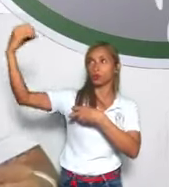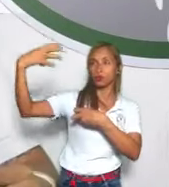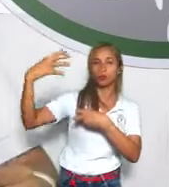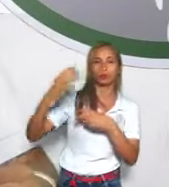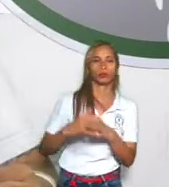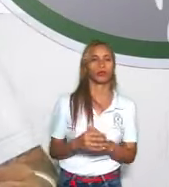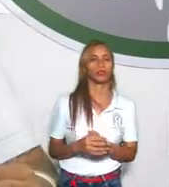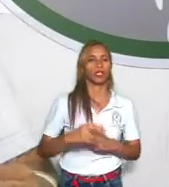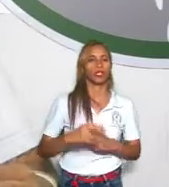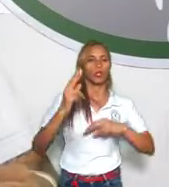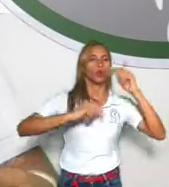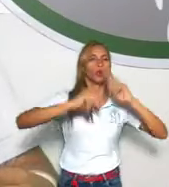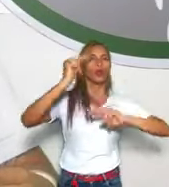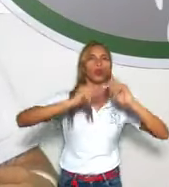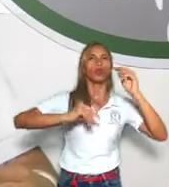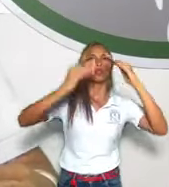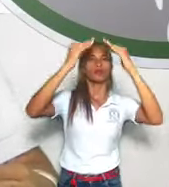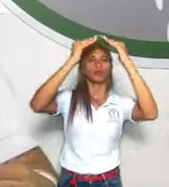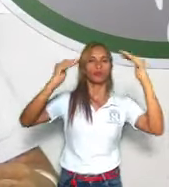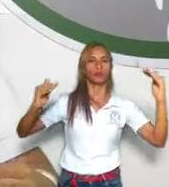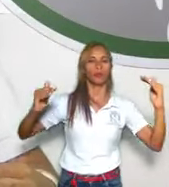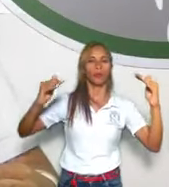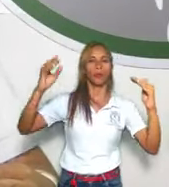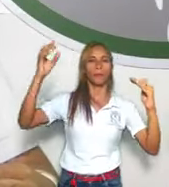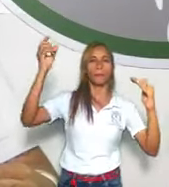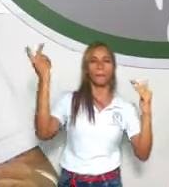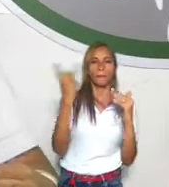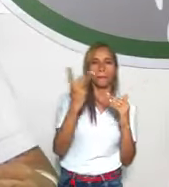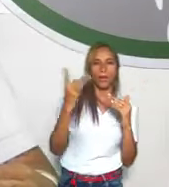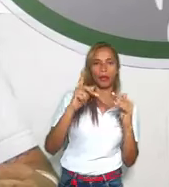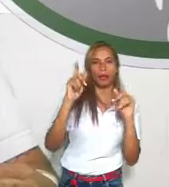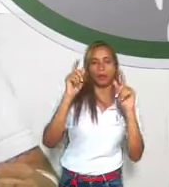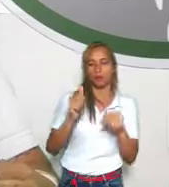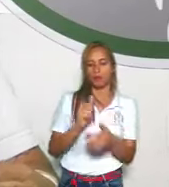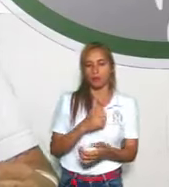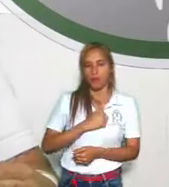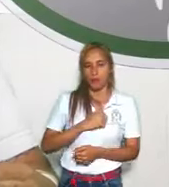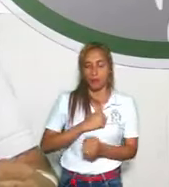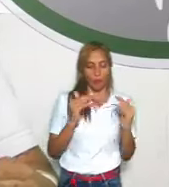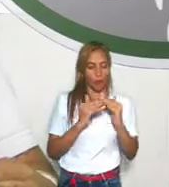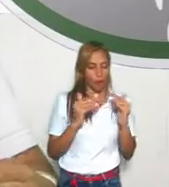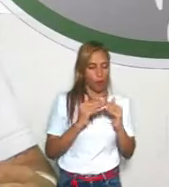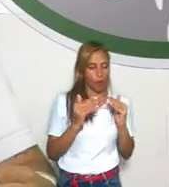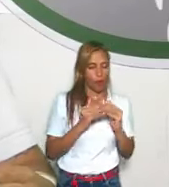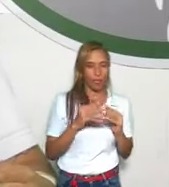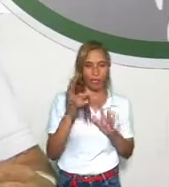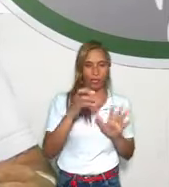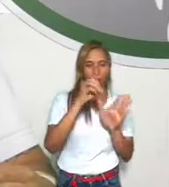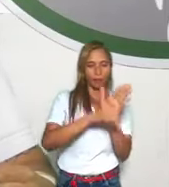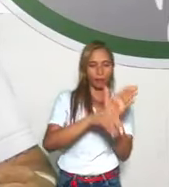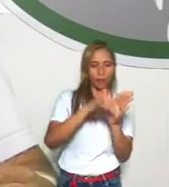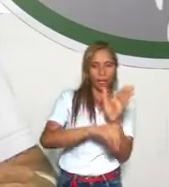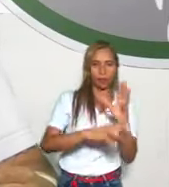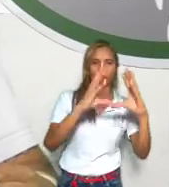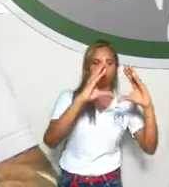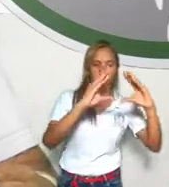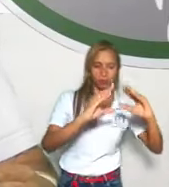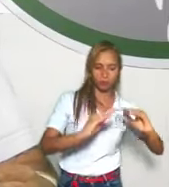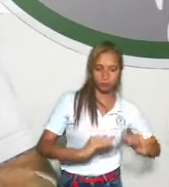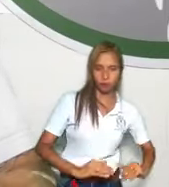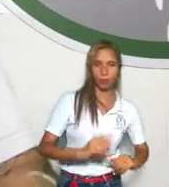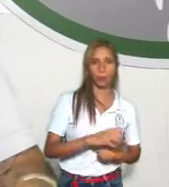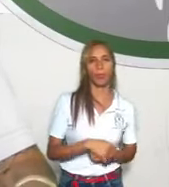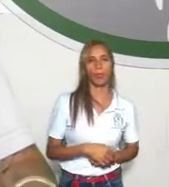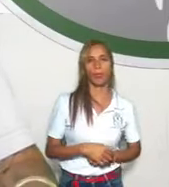verdes, generar composta orgánica en nuestros hogares para reducir los residuos sólidos en las ciudades, llevar bolsas